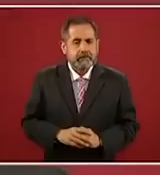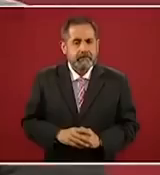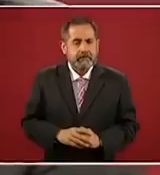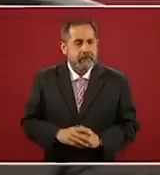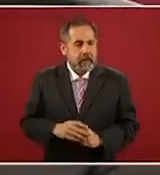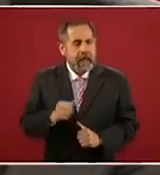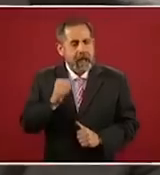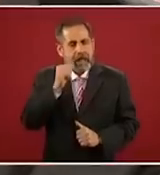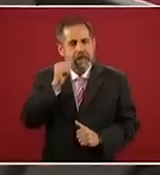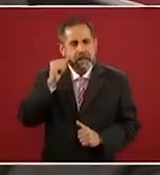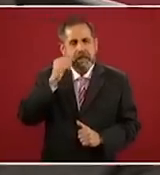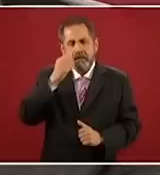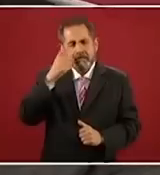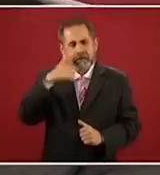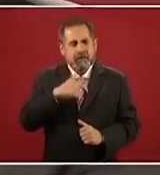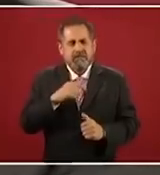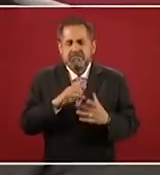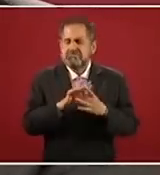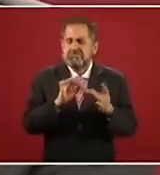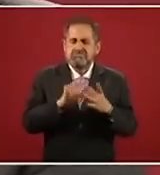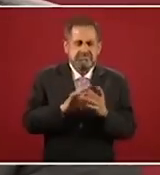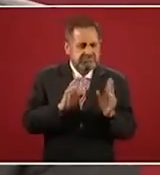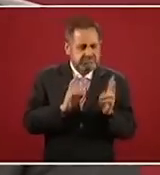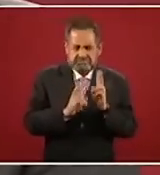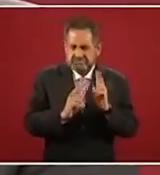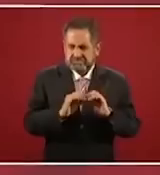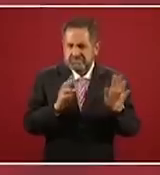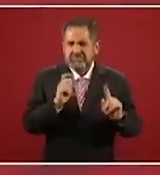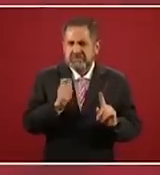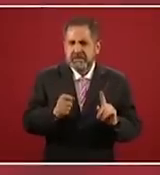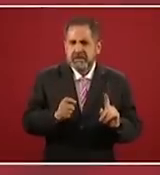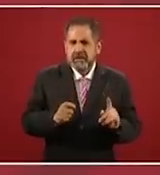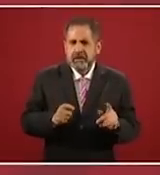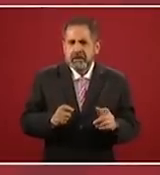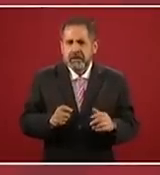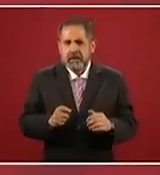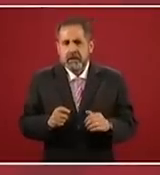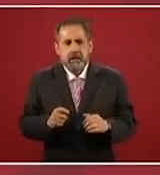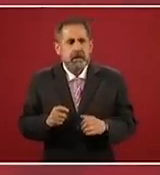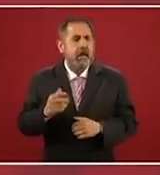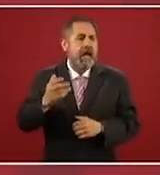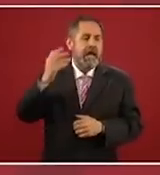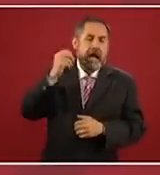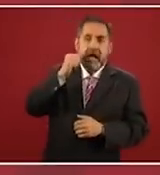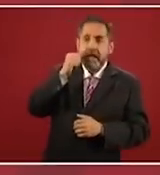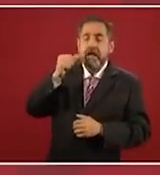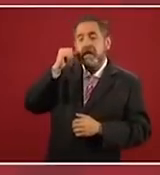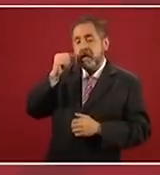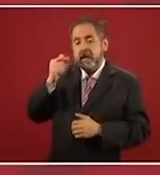insistir mucho en el por qué se compró el avión,